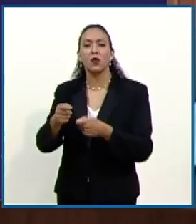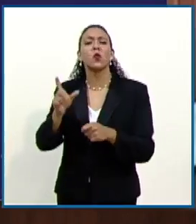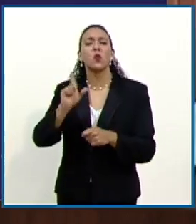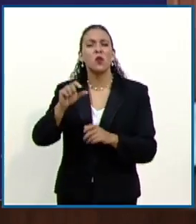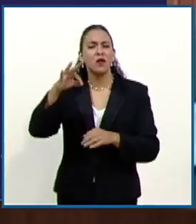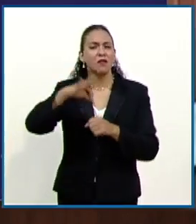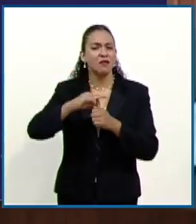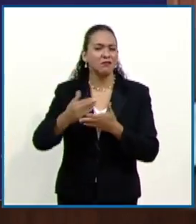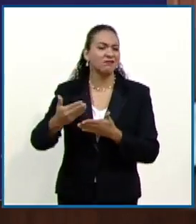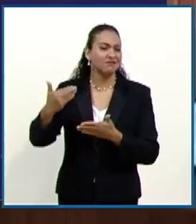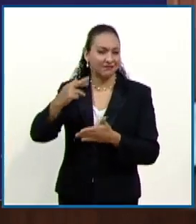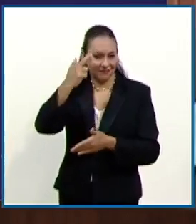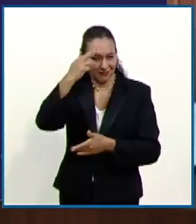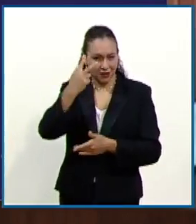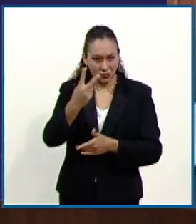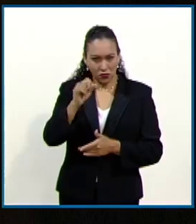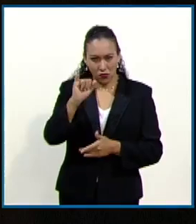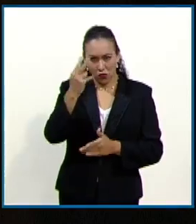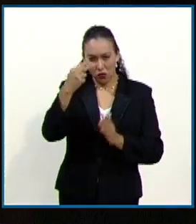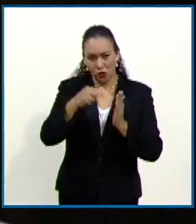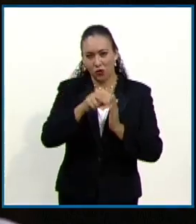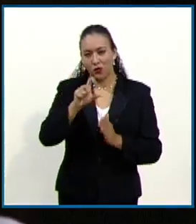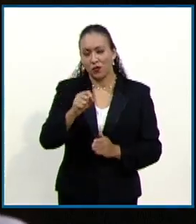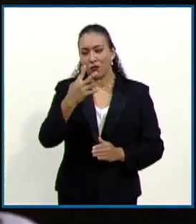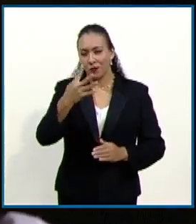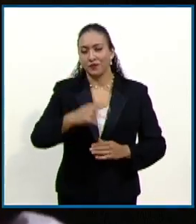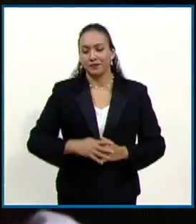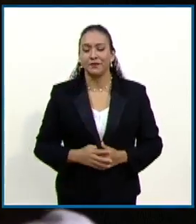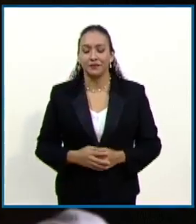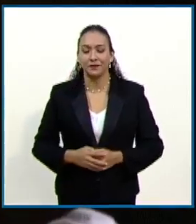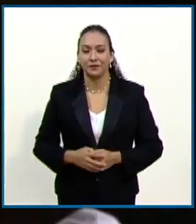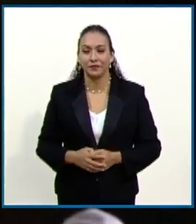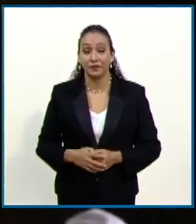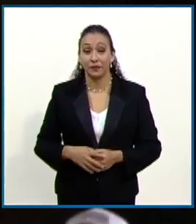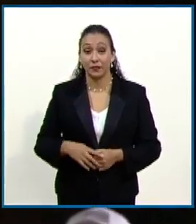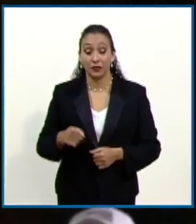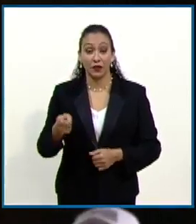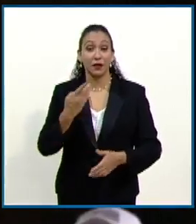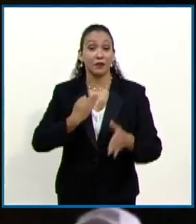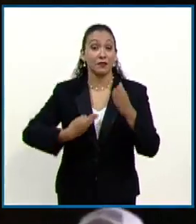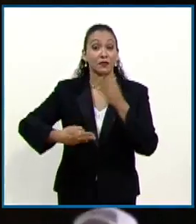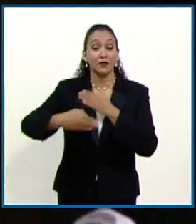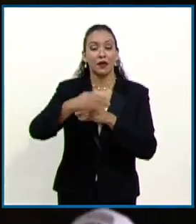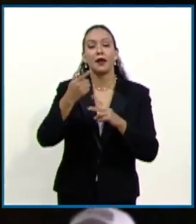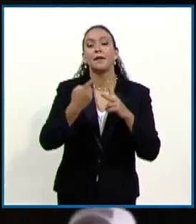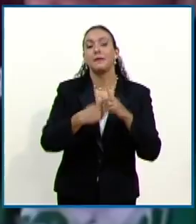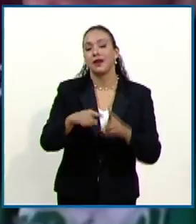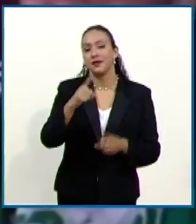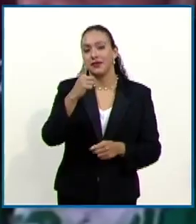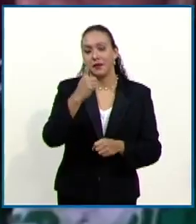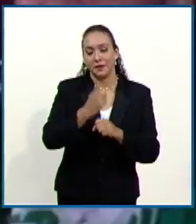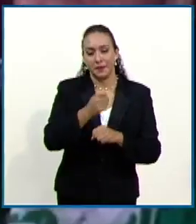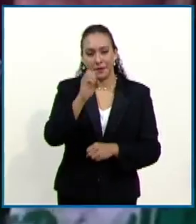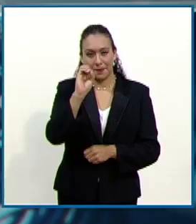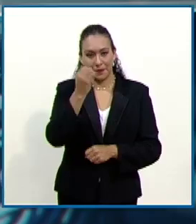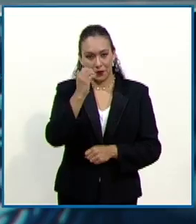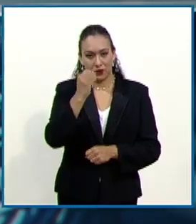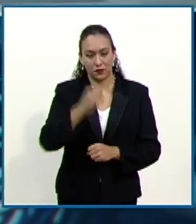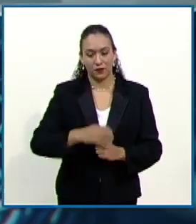junio de 2024. La presidenta electa asumirá el cargo el próximo 1 de octubre.